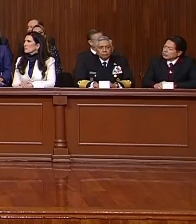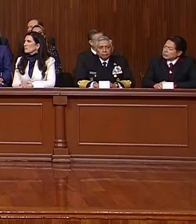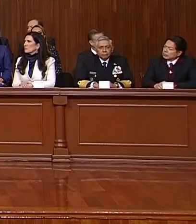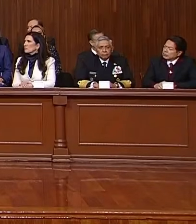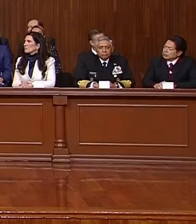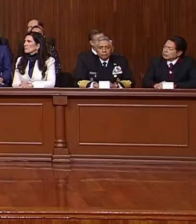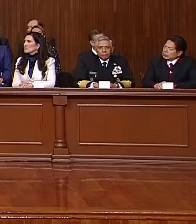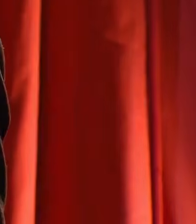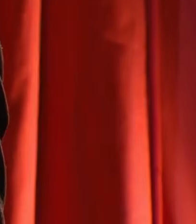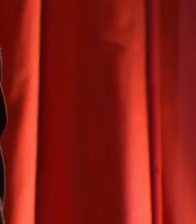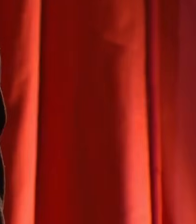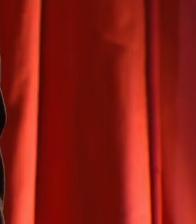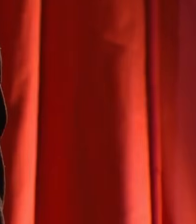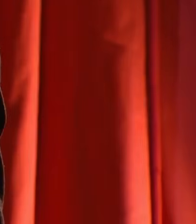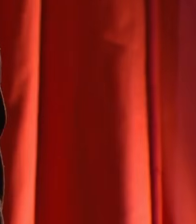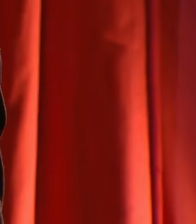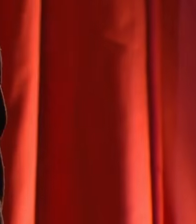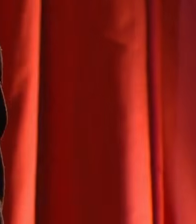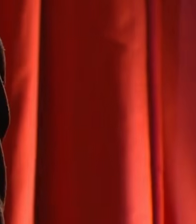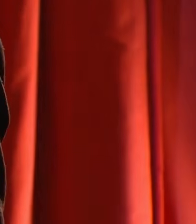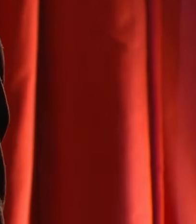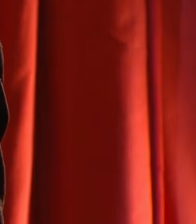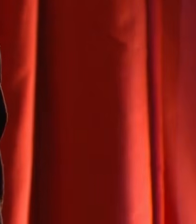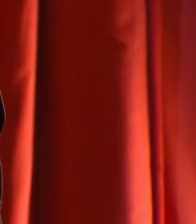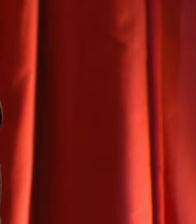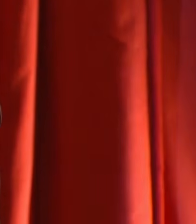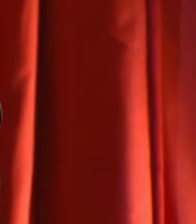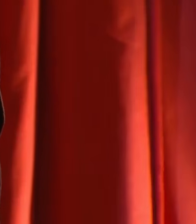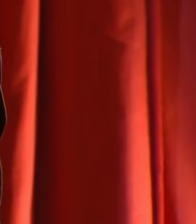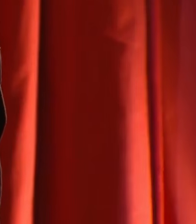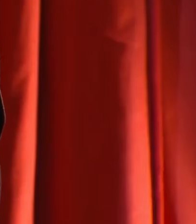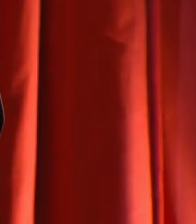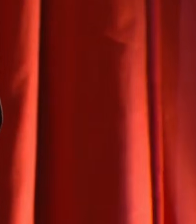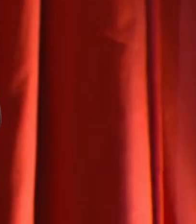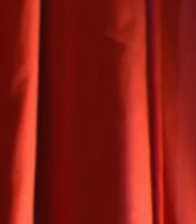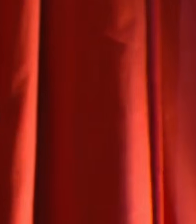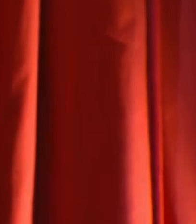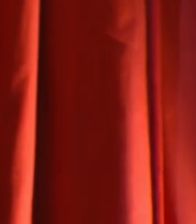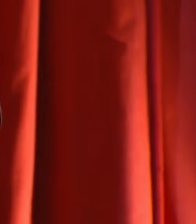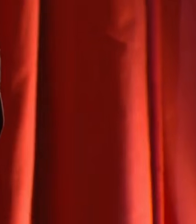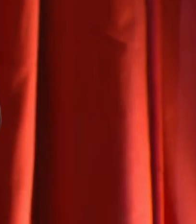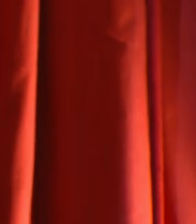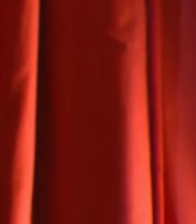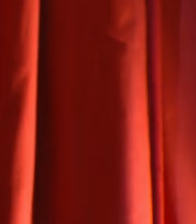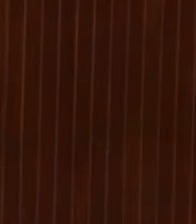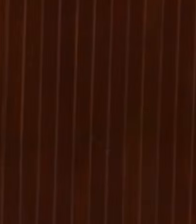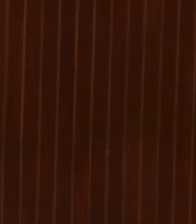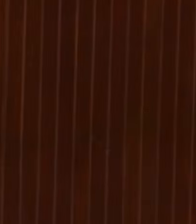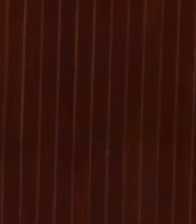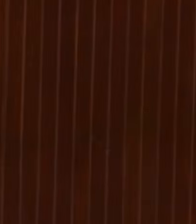Seguro Social. Se redujo el salario mínimo como no sucedía desde el Porfiriato, y con fraudes